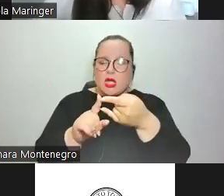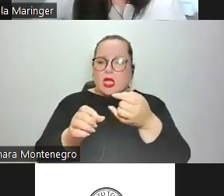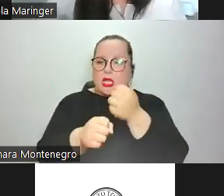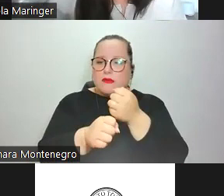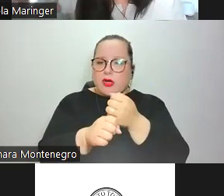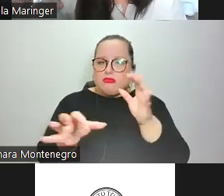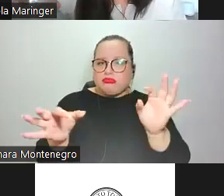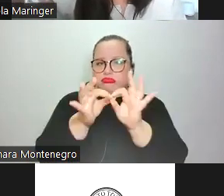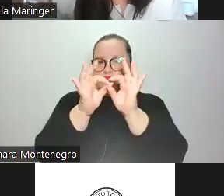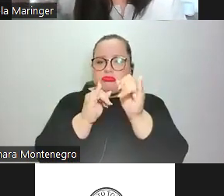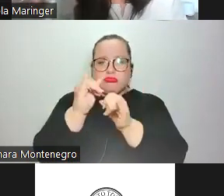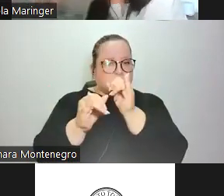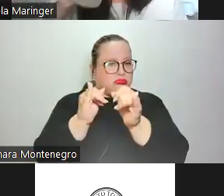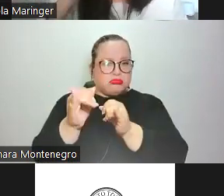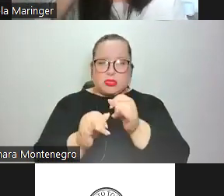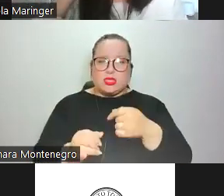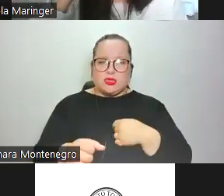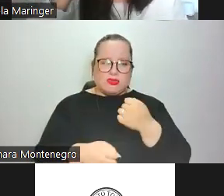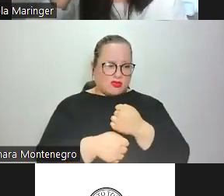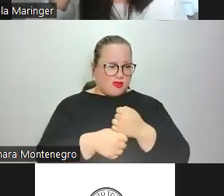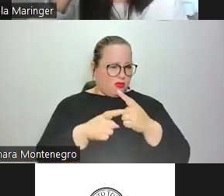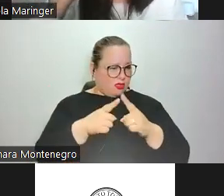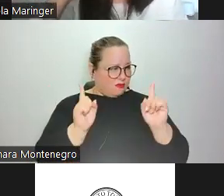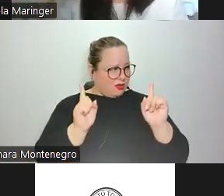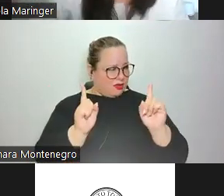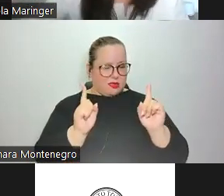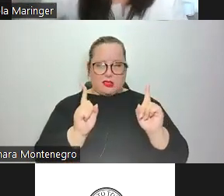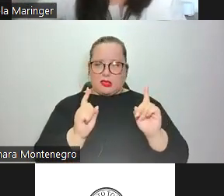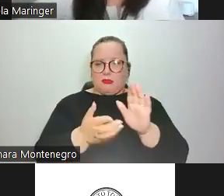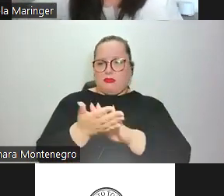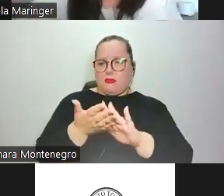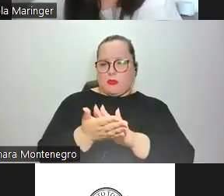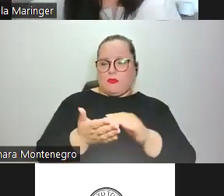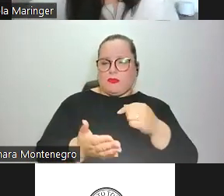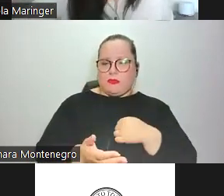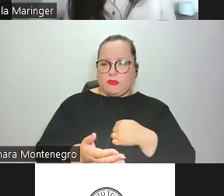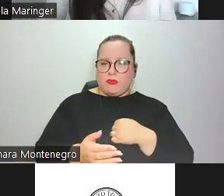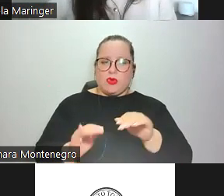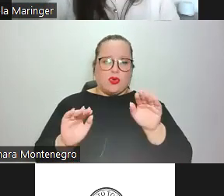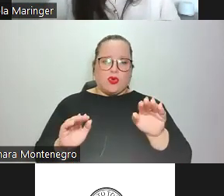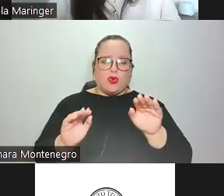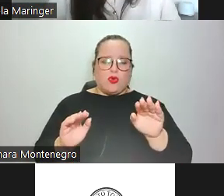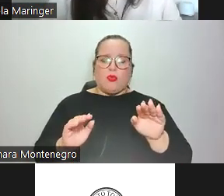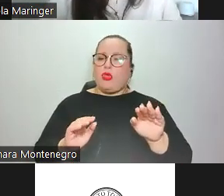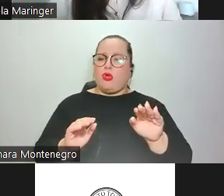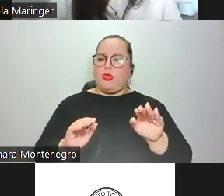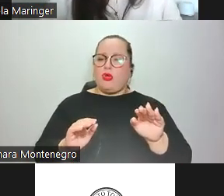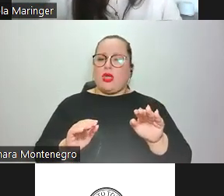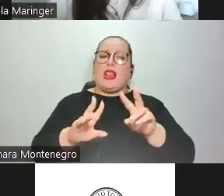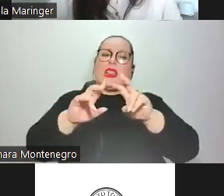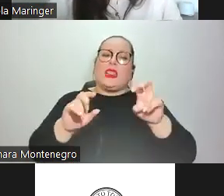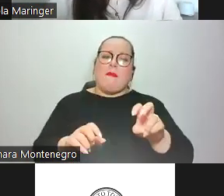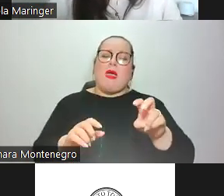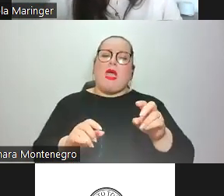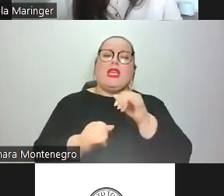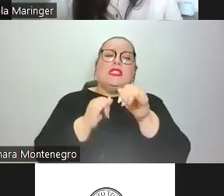ciertas formas de trabajar diferentes. Y por ejemplo, la modalidad de trabajo que para mí me acomodaba mucho era esto híbrido,